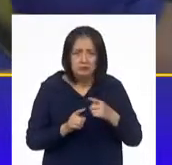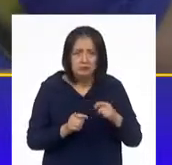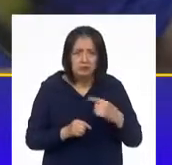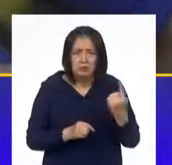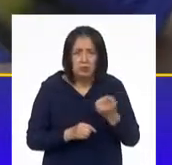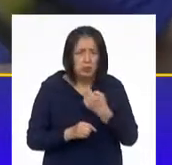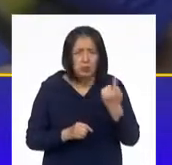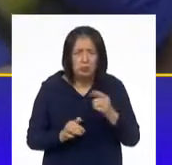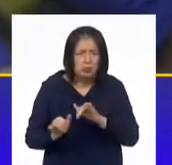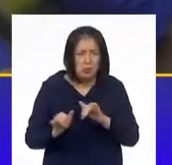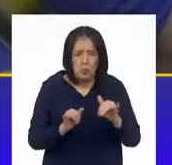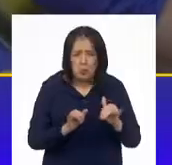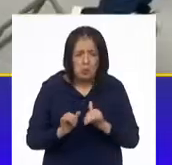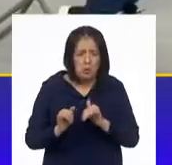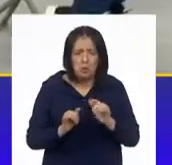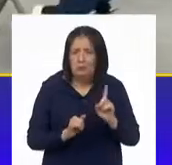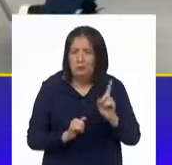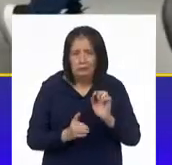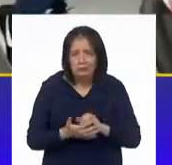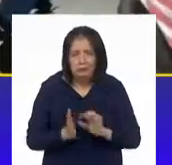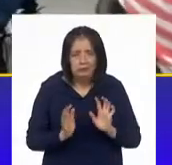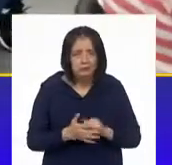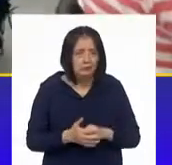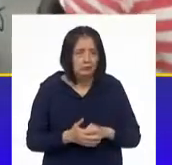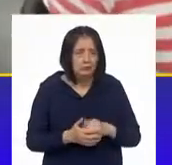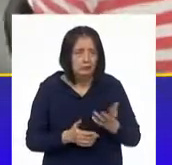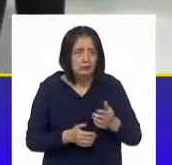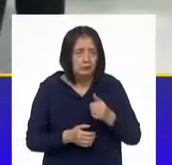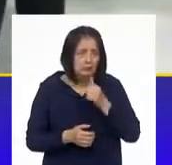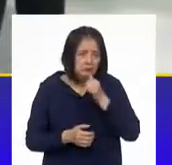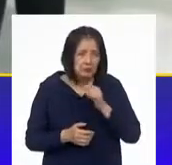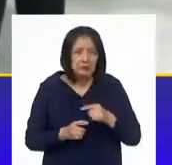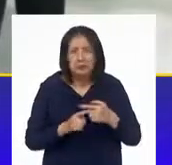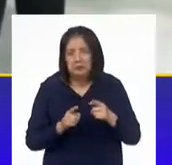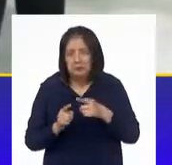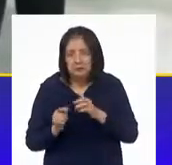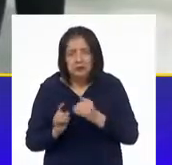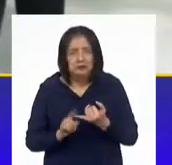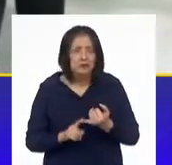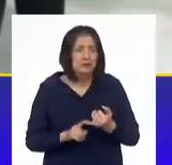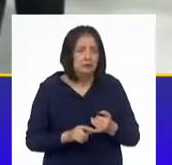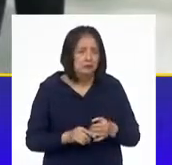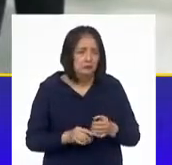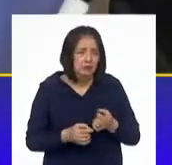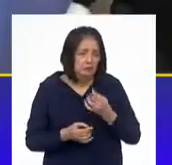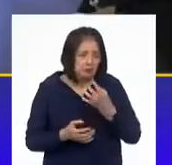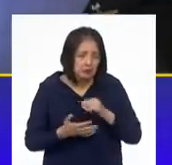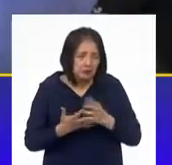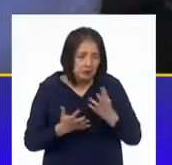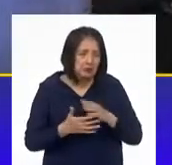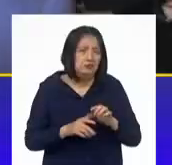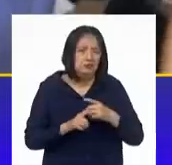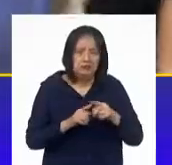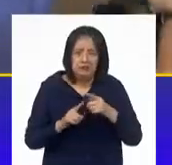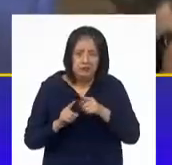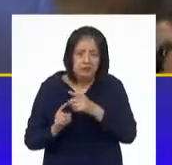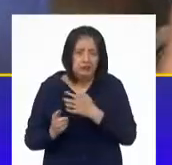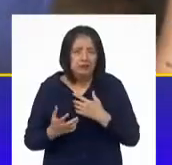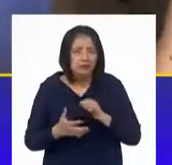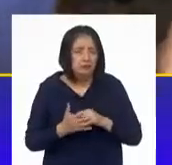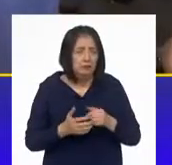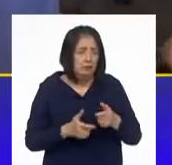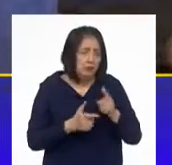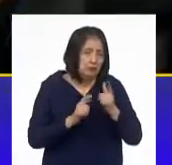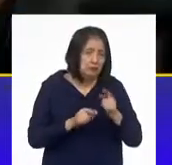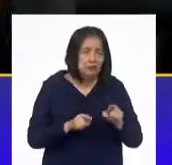de la misma manera a los mismos estímulos. Los umbrales de dolor son diferentes, las reacciones a los medicamentos varían, las reacciones, por ejemplo, al